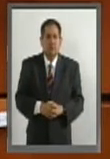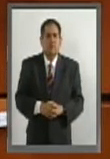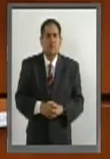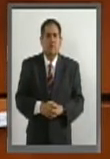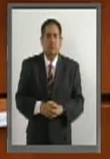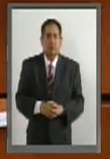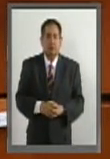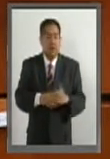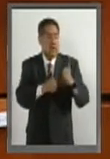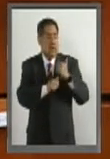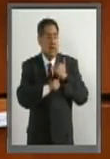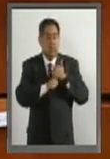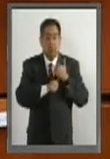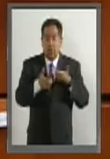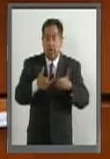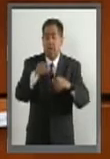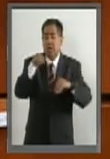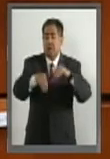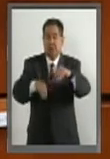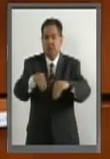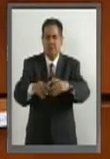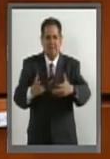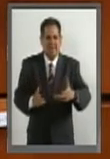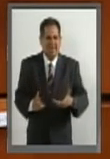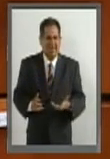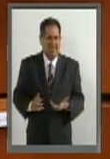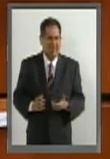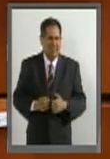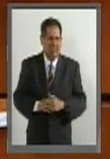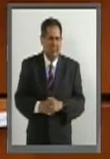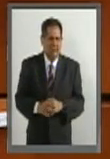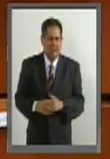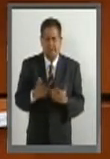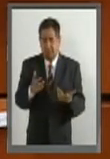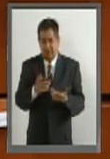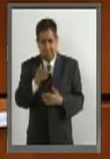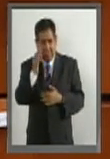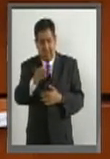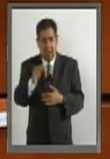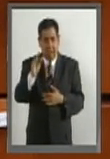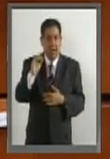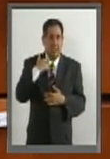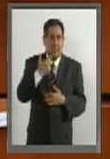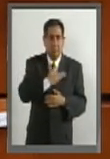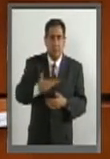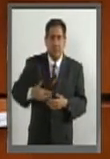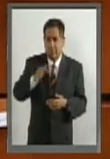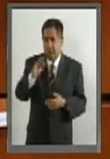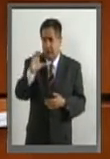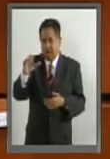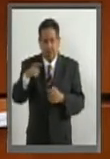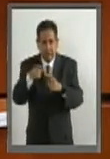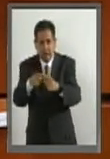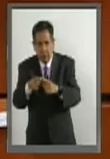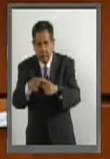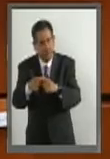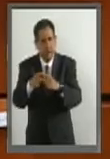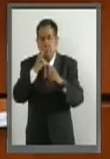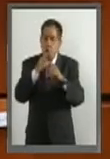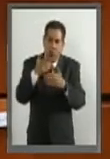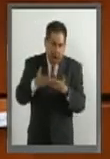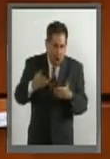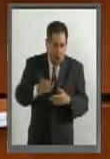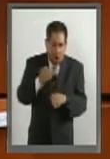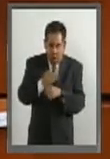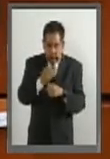El ejército en la calle, ¿no? Esa aceptación de Calderón debería llevarlos a ustedes que están